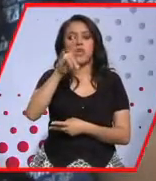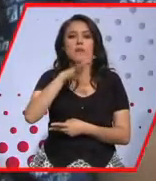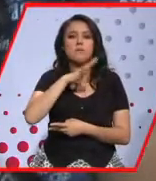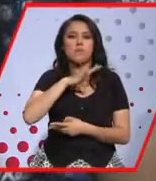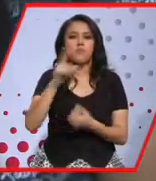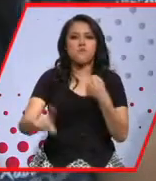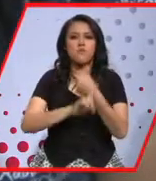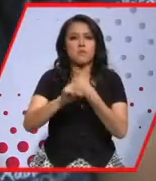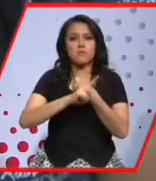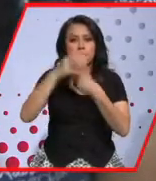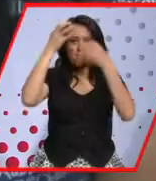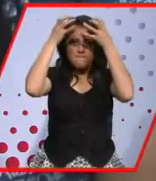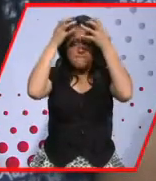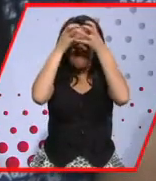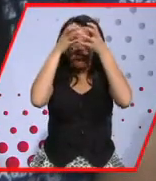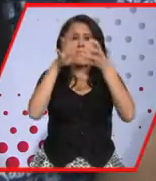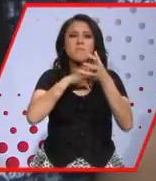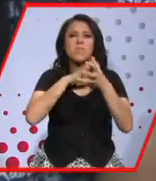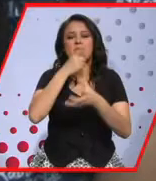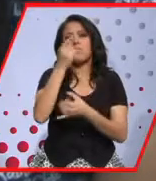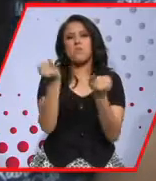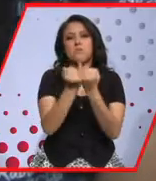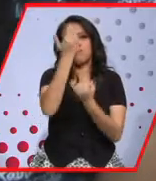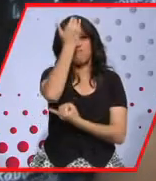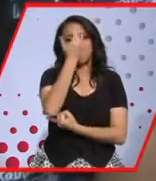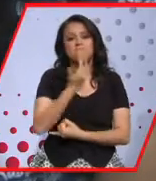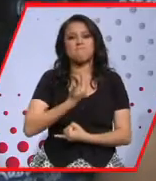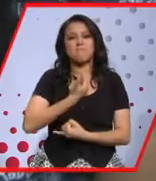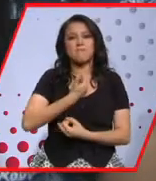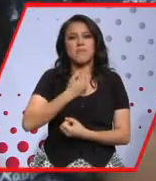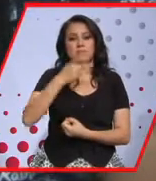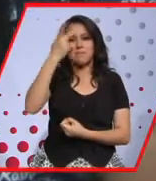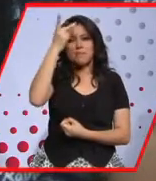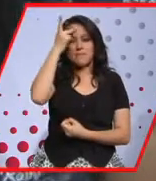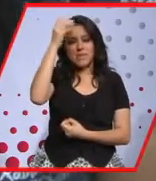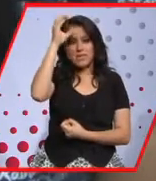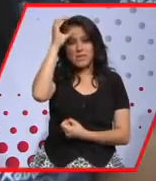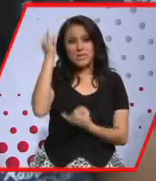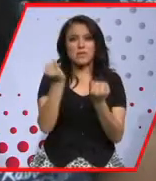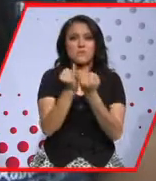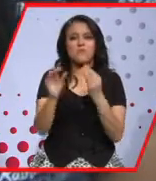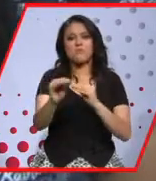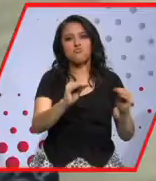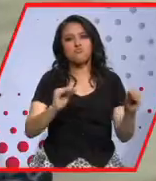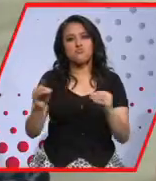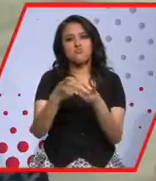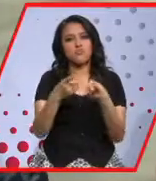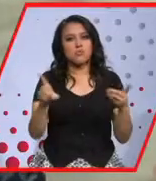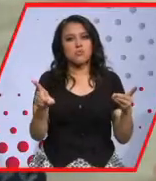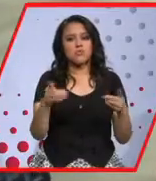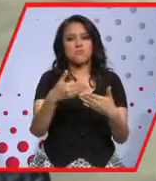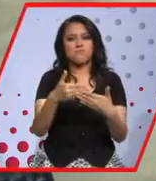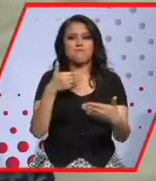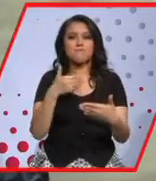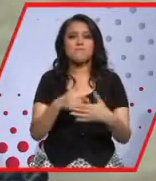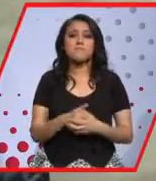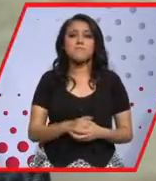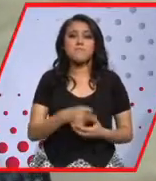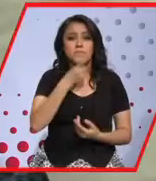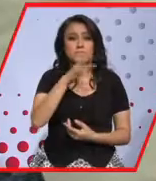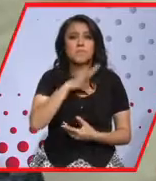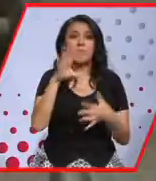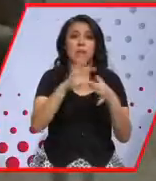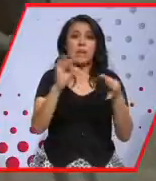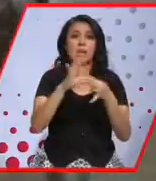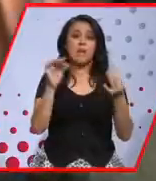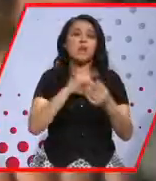microcefalia, aparte tiene parálisis cerebral y retraso global del desarrollo. La madre de familia expresa que